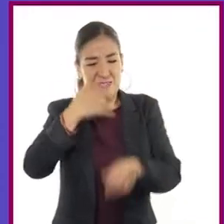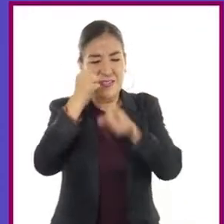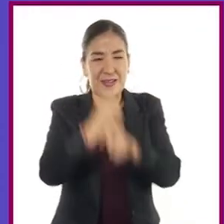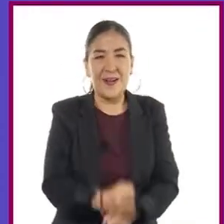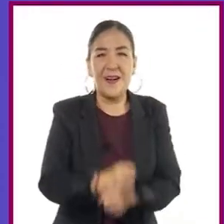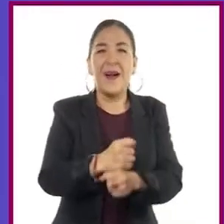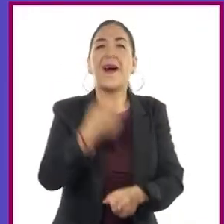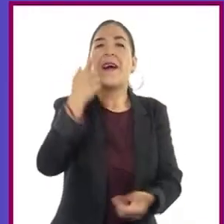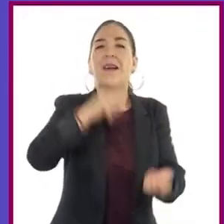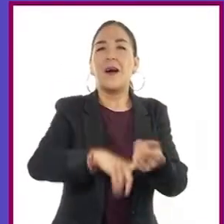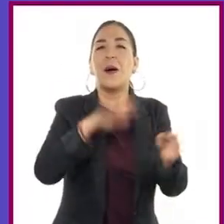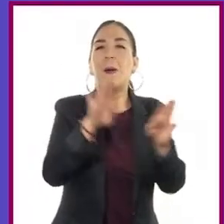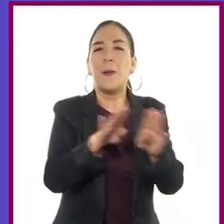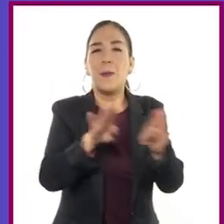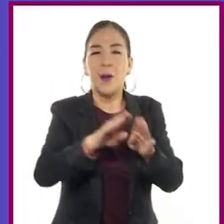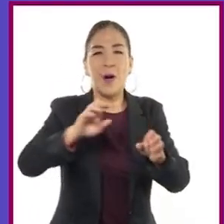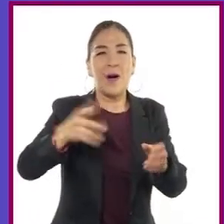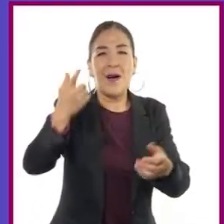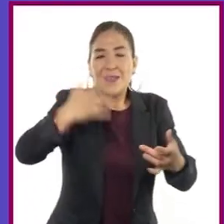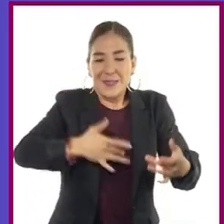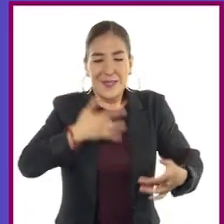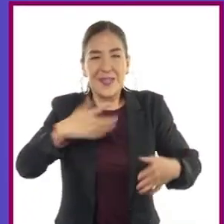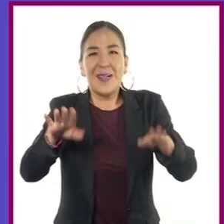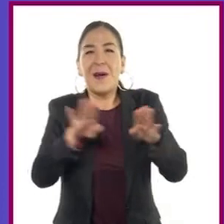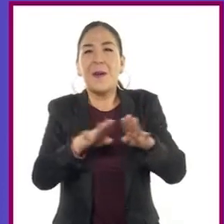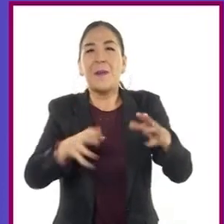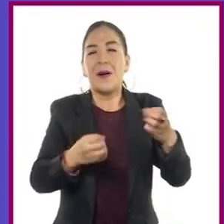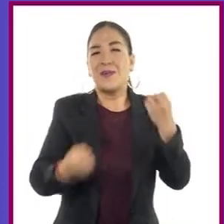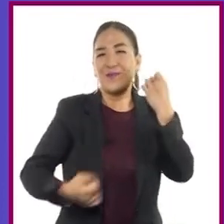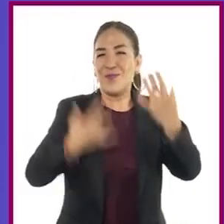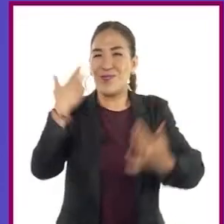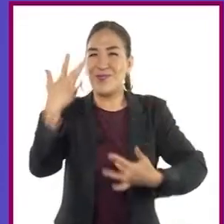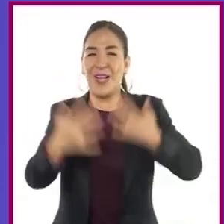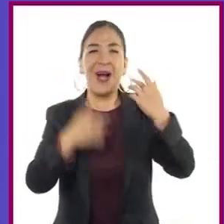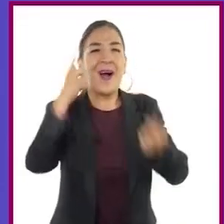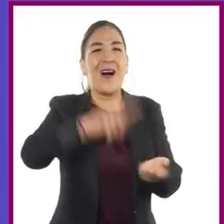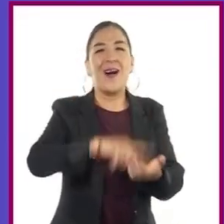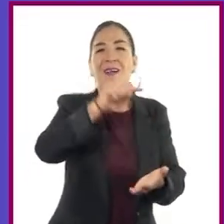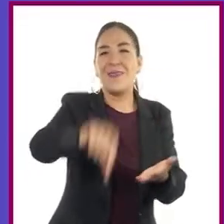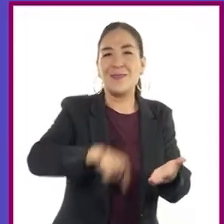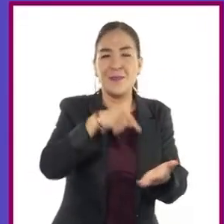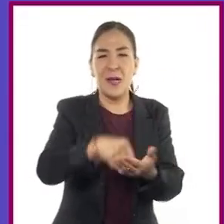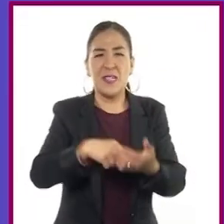con que sus frágiles obras pudieron haber danzado en una verde bahía,